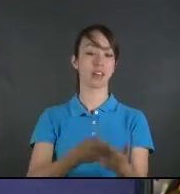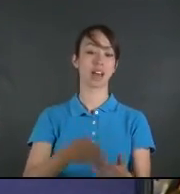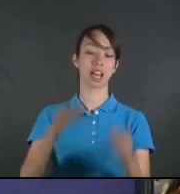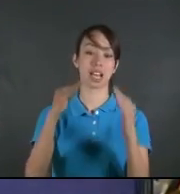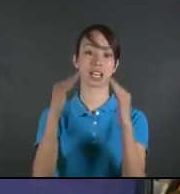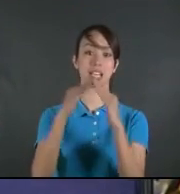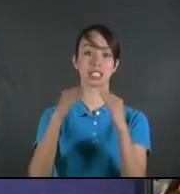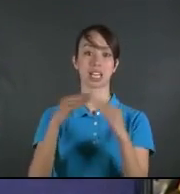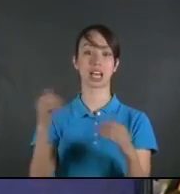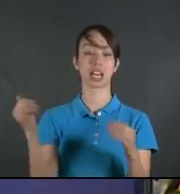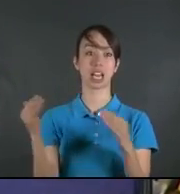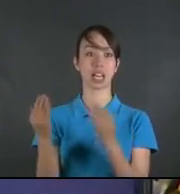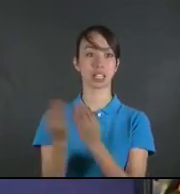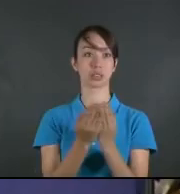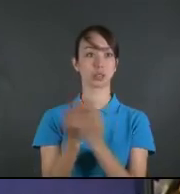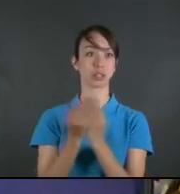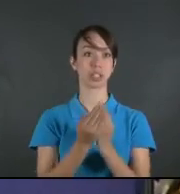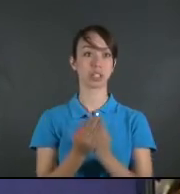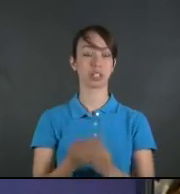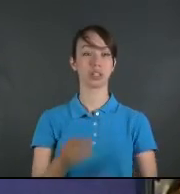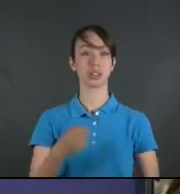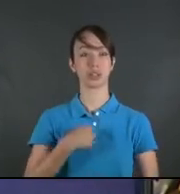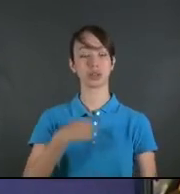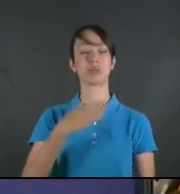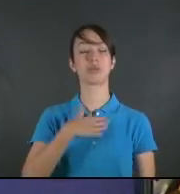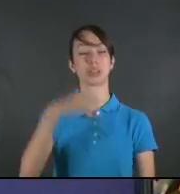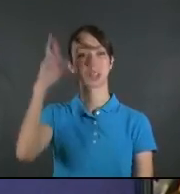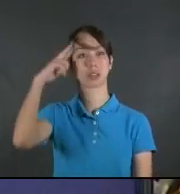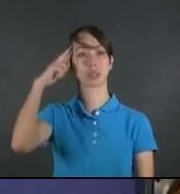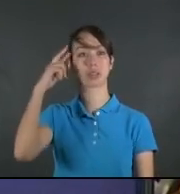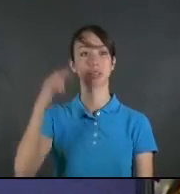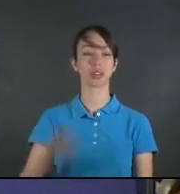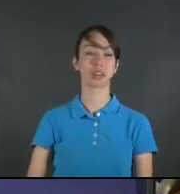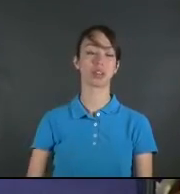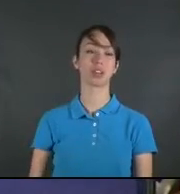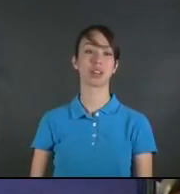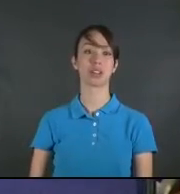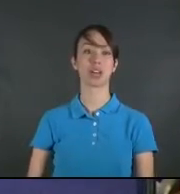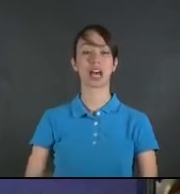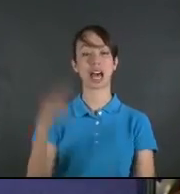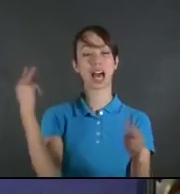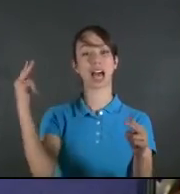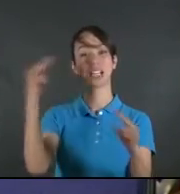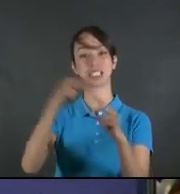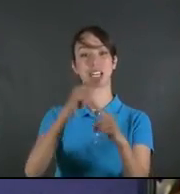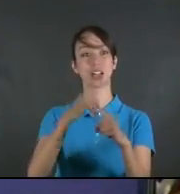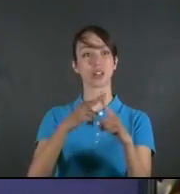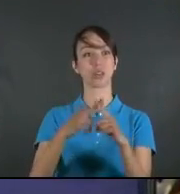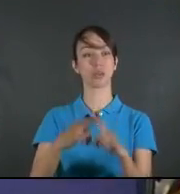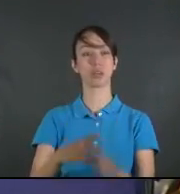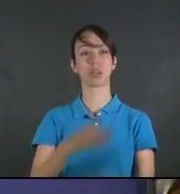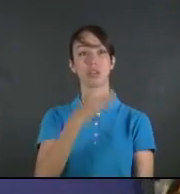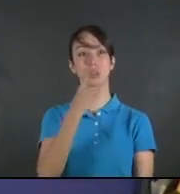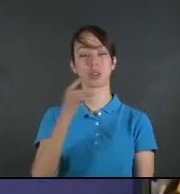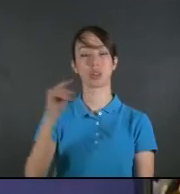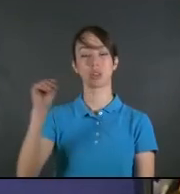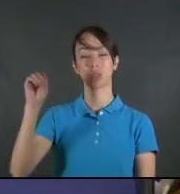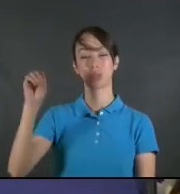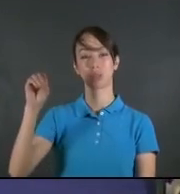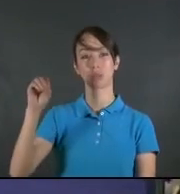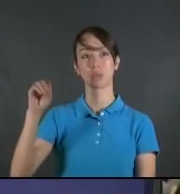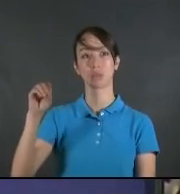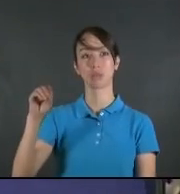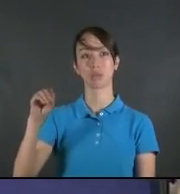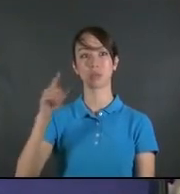estudiar me recuerdo de unos del nombre de unos Don Neri Eso es todo lo que don Neri Pase adelante ya